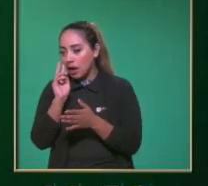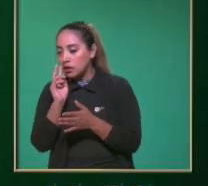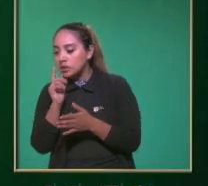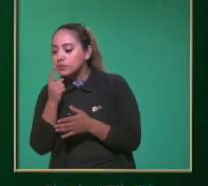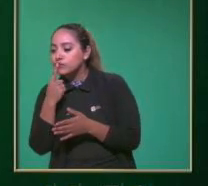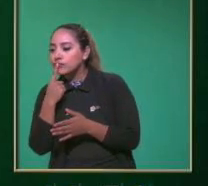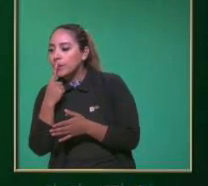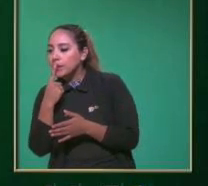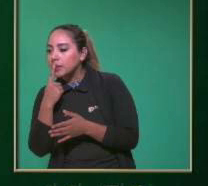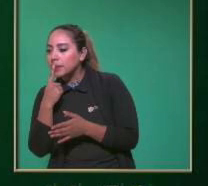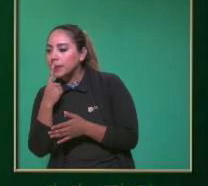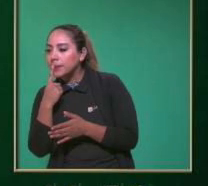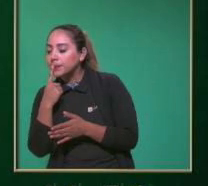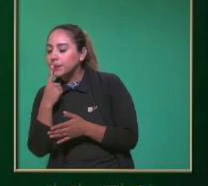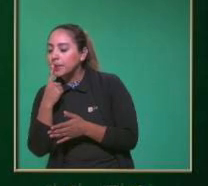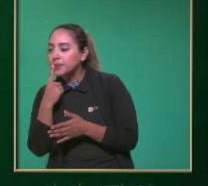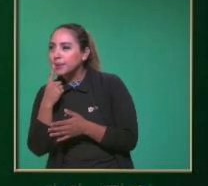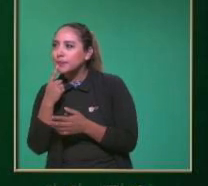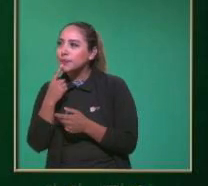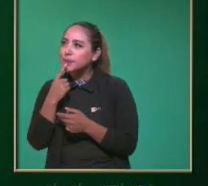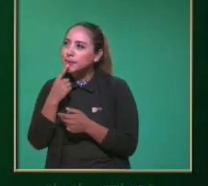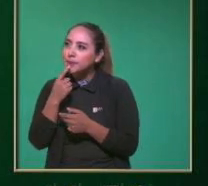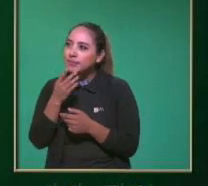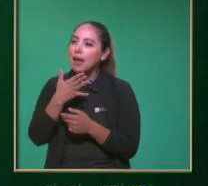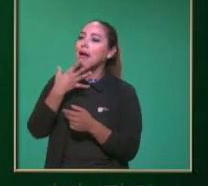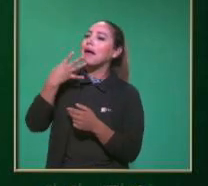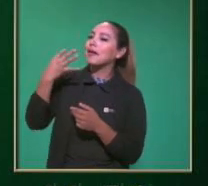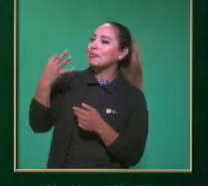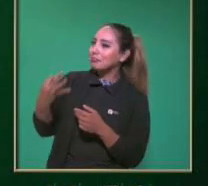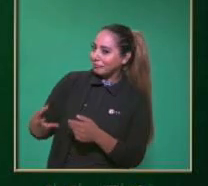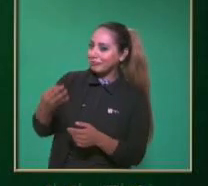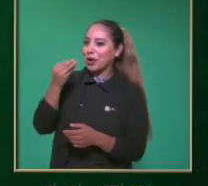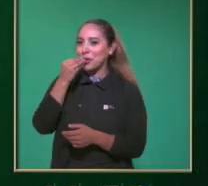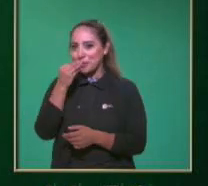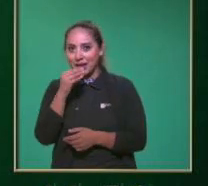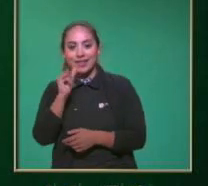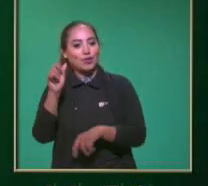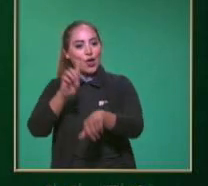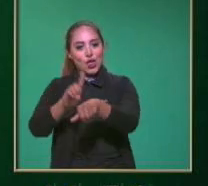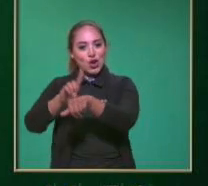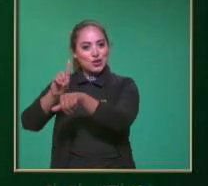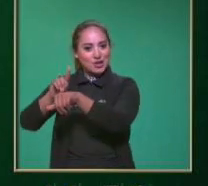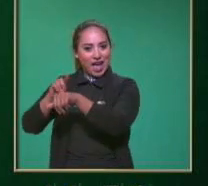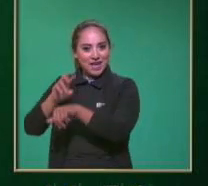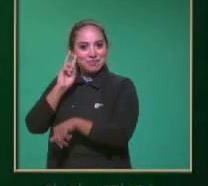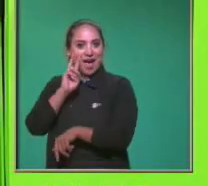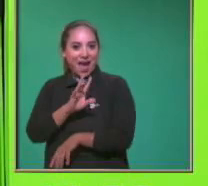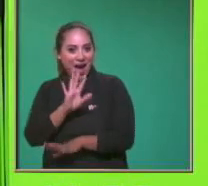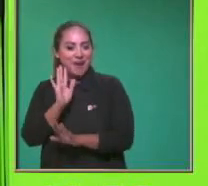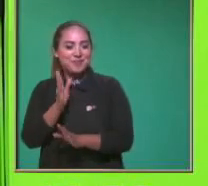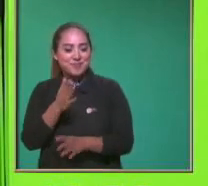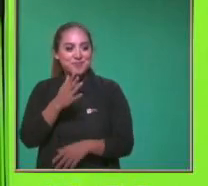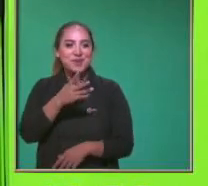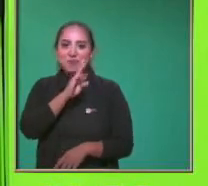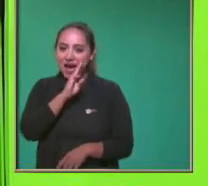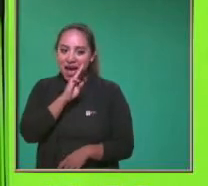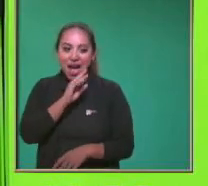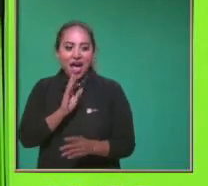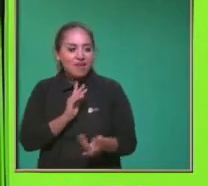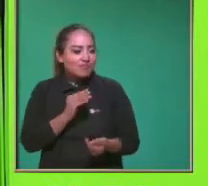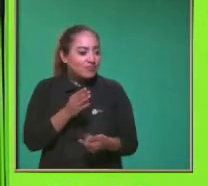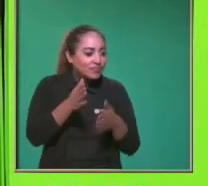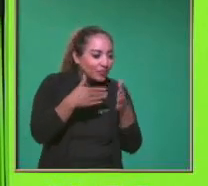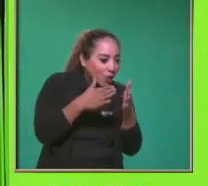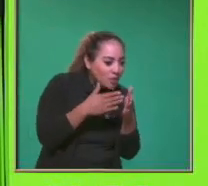rica. Así es una situación que ella diariamente vive y utiliza. ¿Cuál sentido?